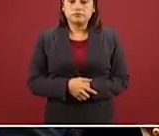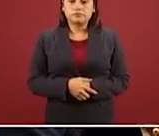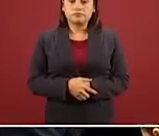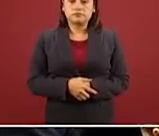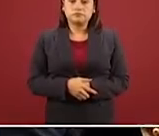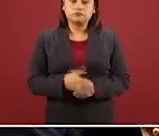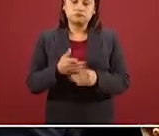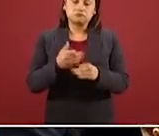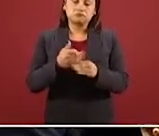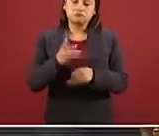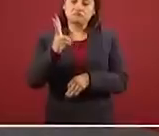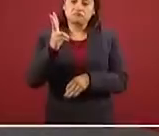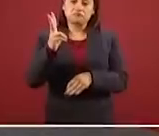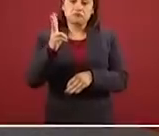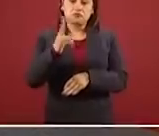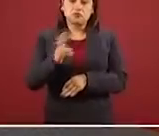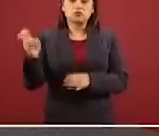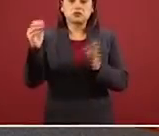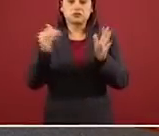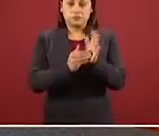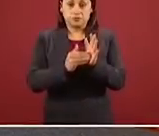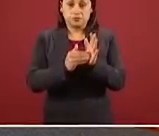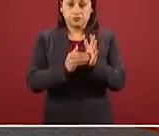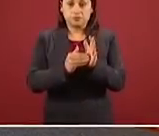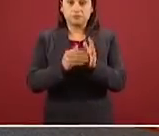200.000. Pero las instalaciones